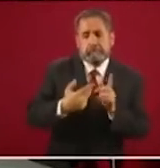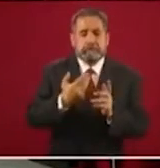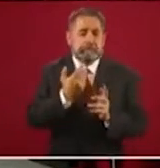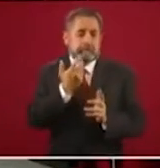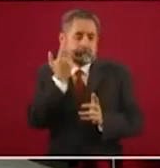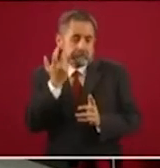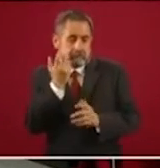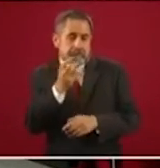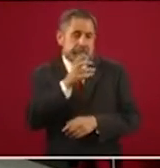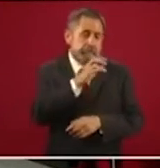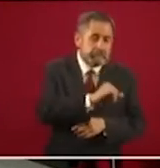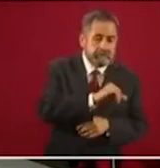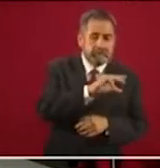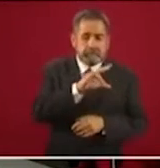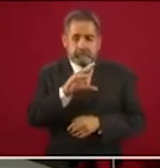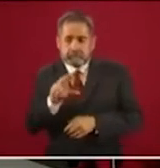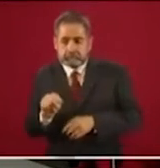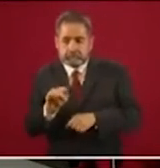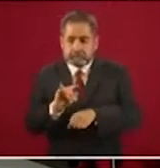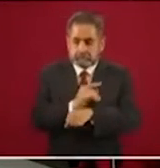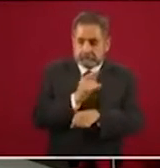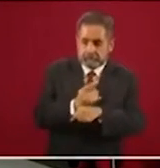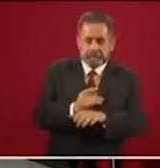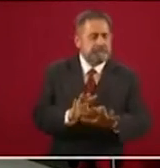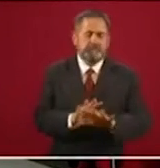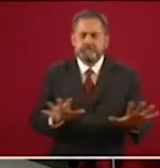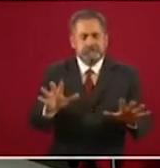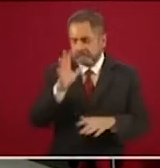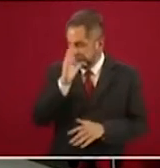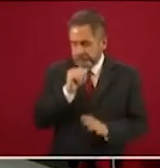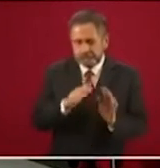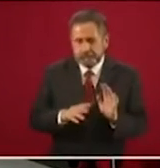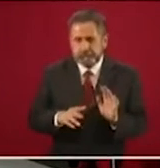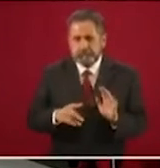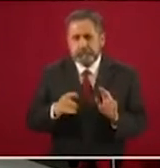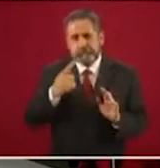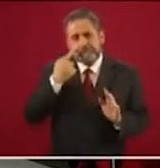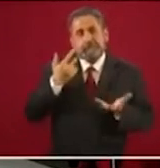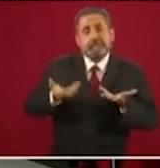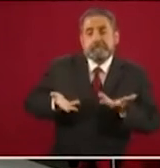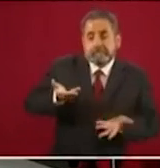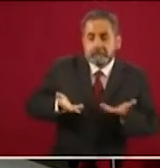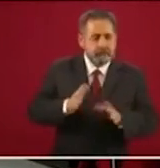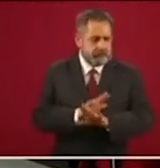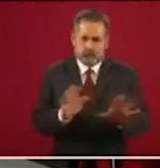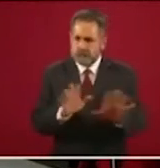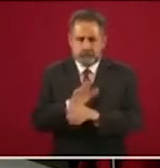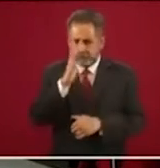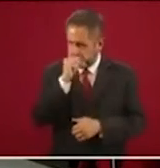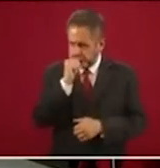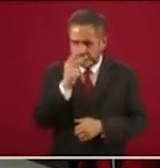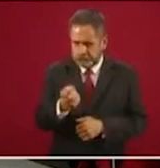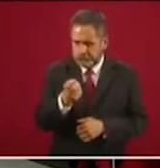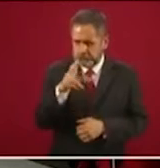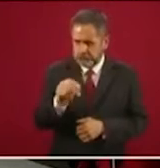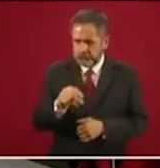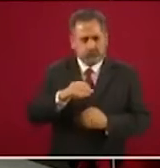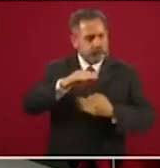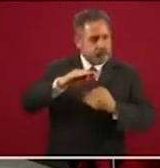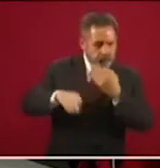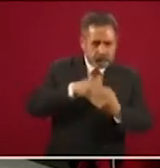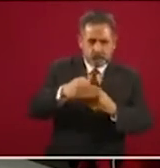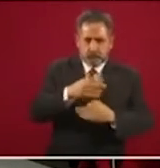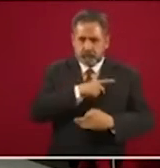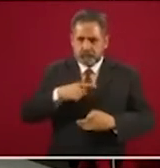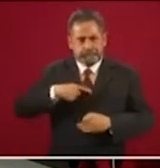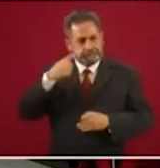unas cosas sí, pero otras no, pero otras quedan condicionadas, pero otras solo a modo. No. Todos tenemos que tener